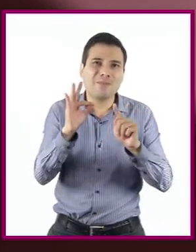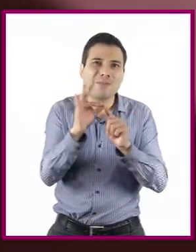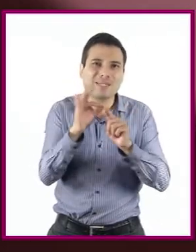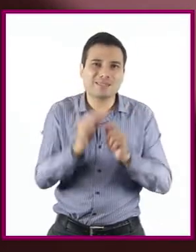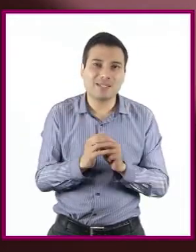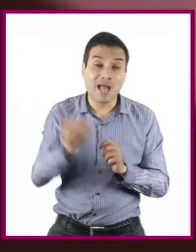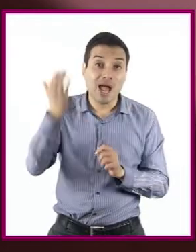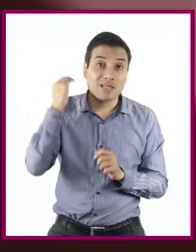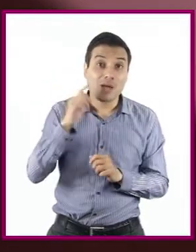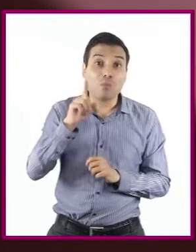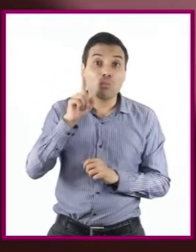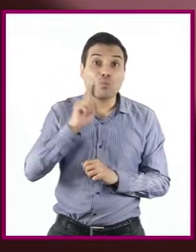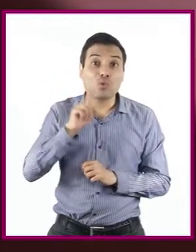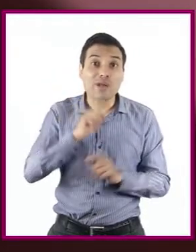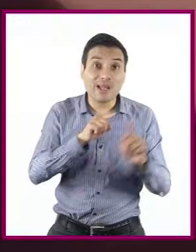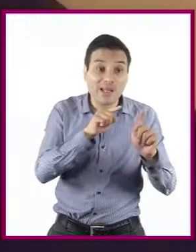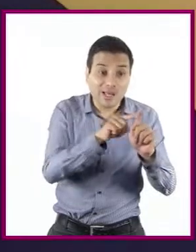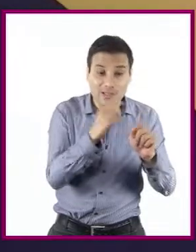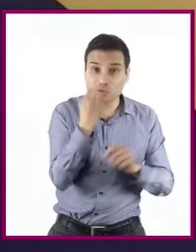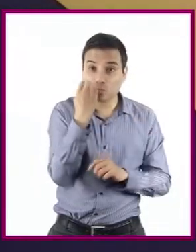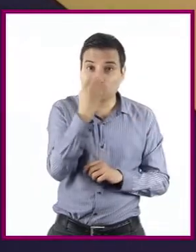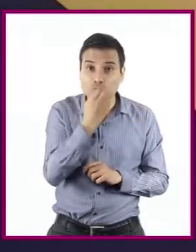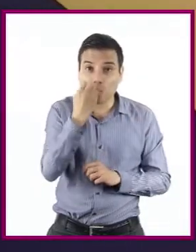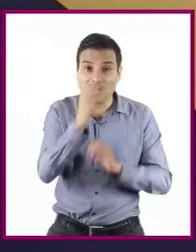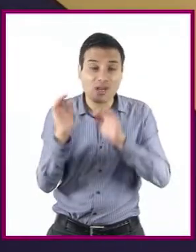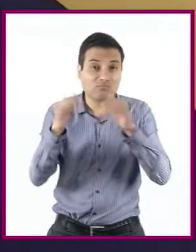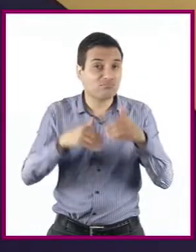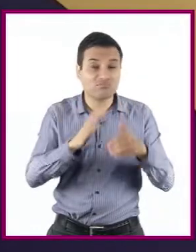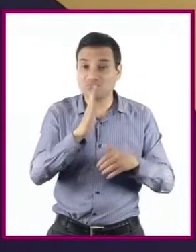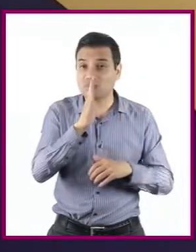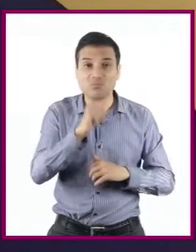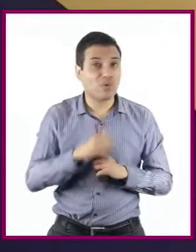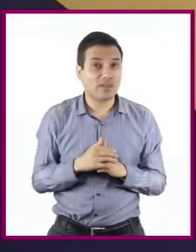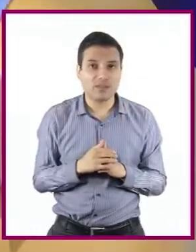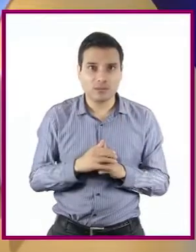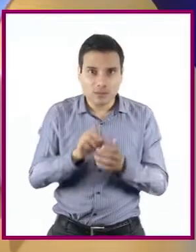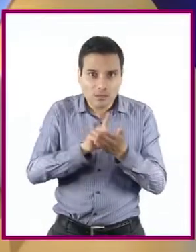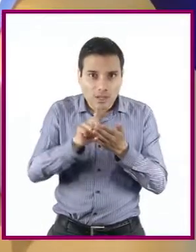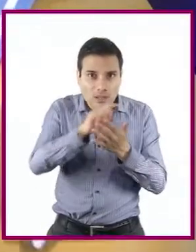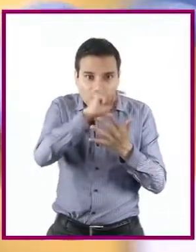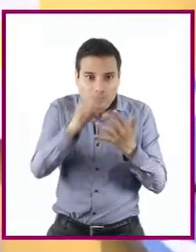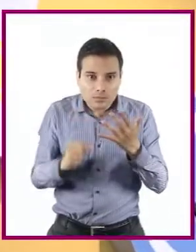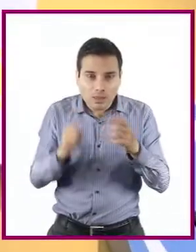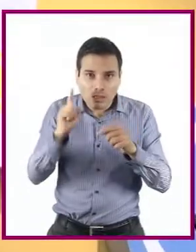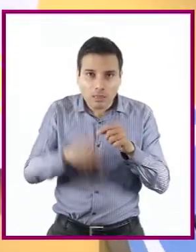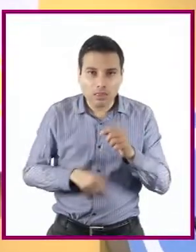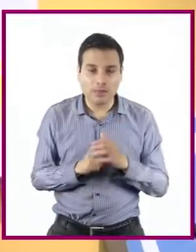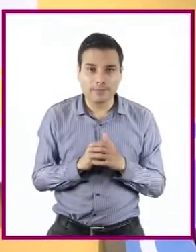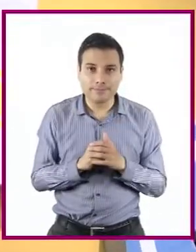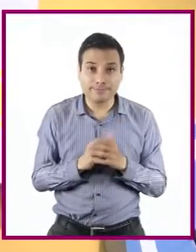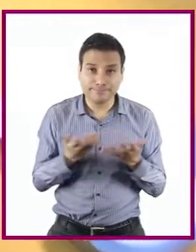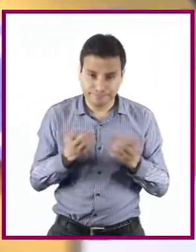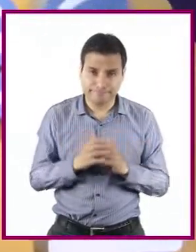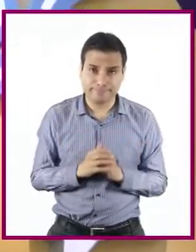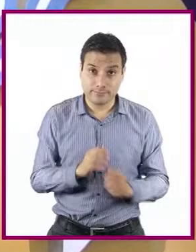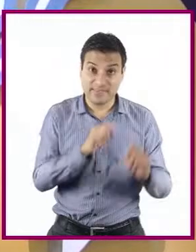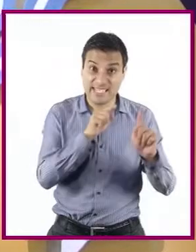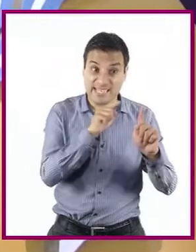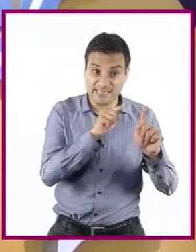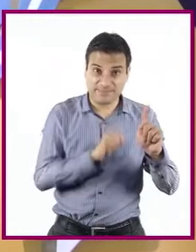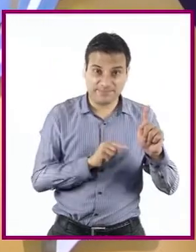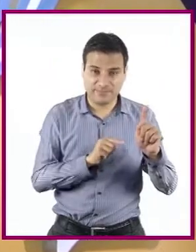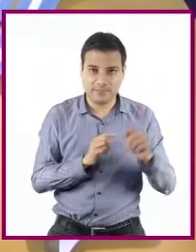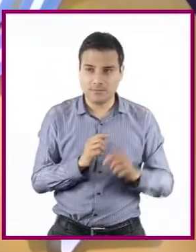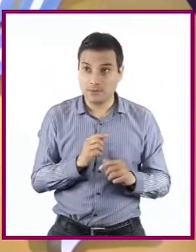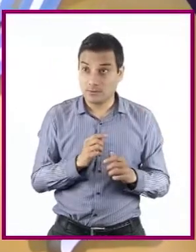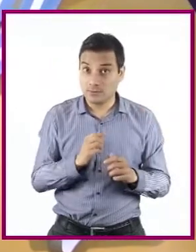ser mujer se le negó su derecho a la educación, afectando así sus derechos humanos. No obstante, a pesar de haberse enfrentado a